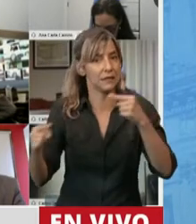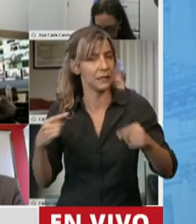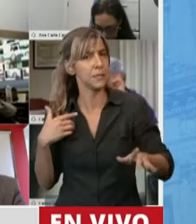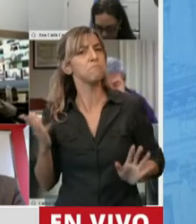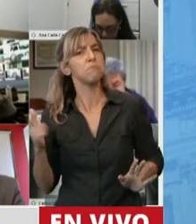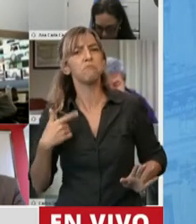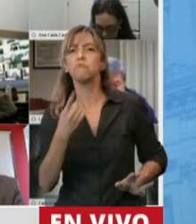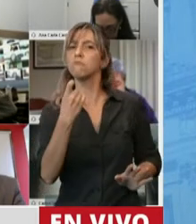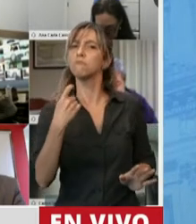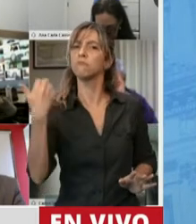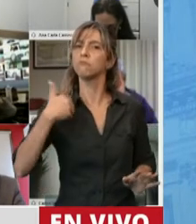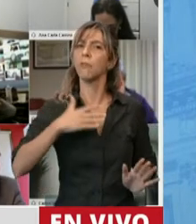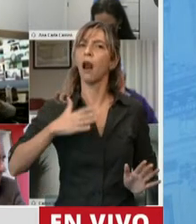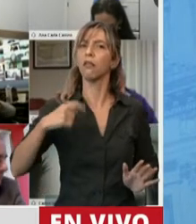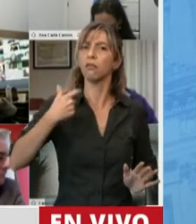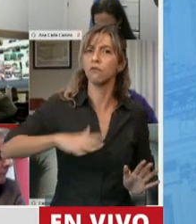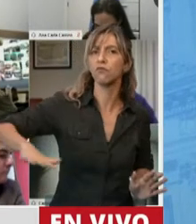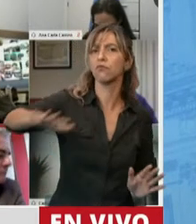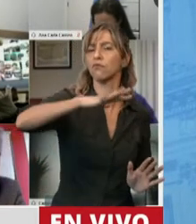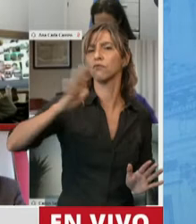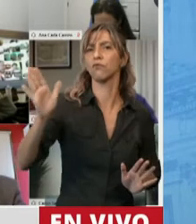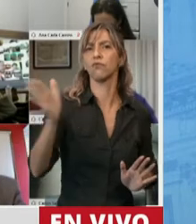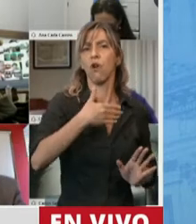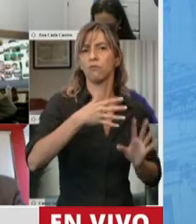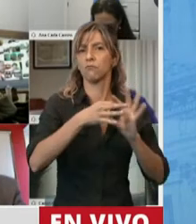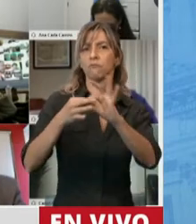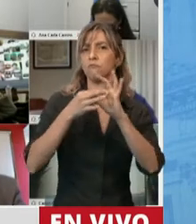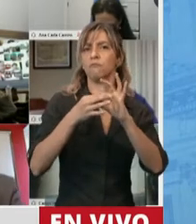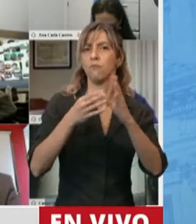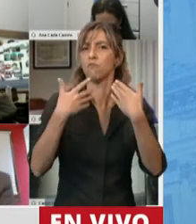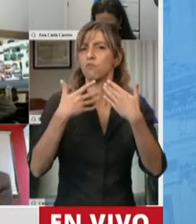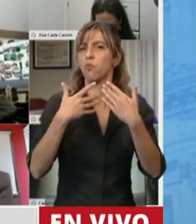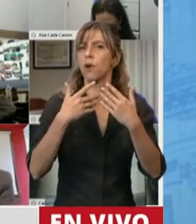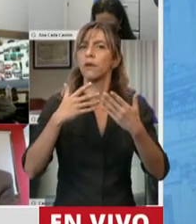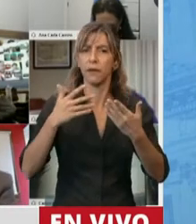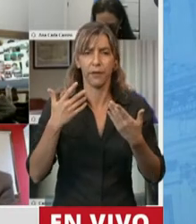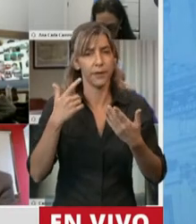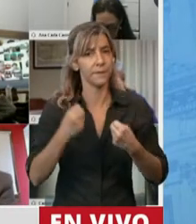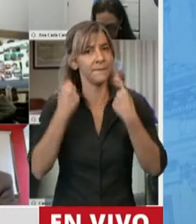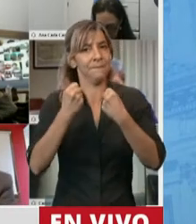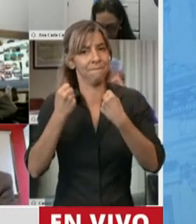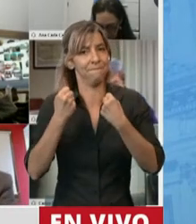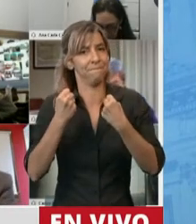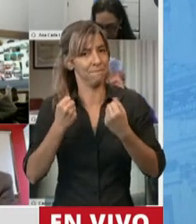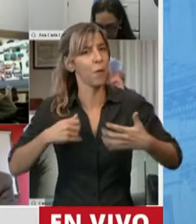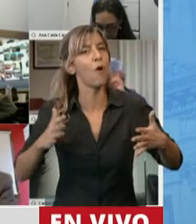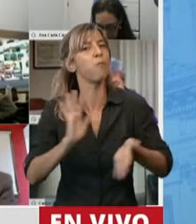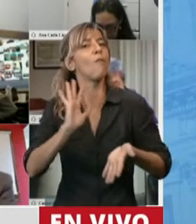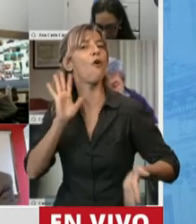para enfrentarse en conjunto a una crisis como la que estamos atravesando, que hay que resaltarlo y siempre